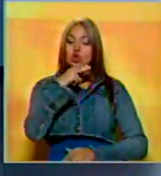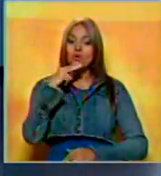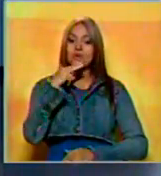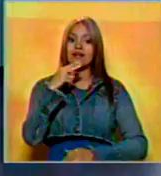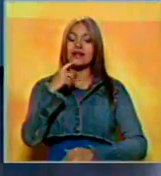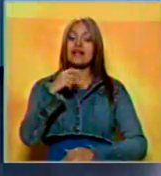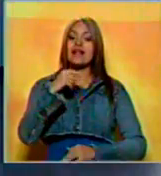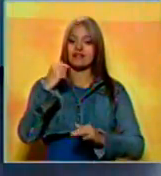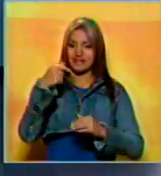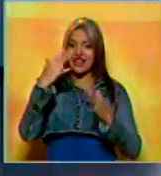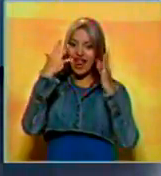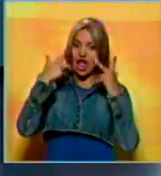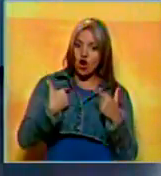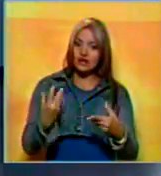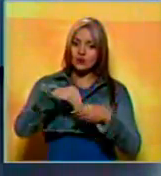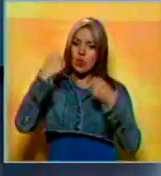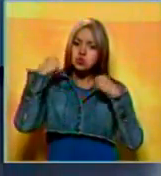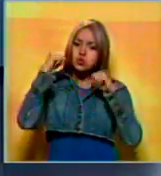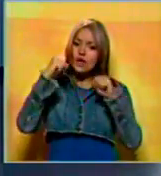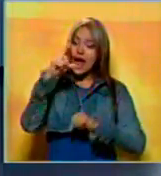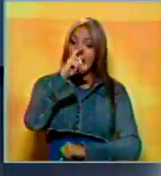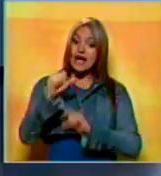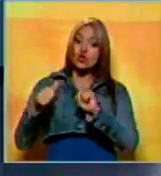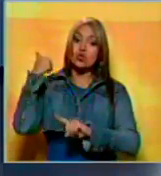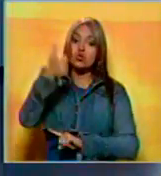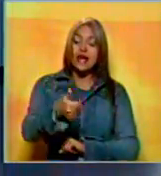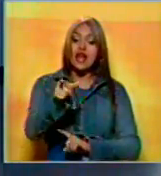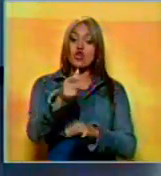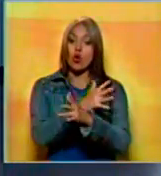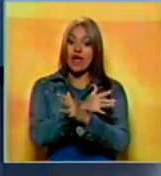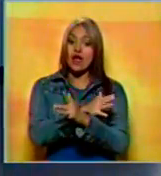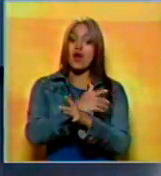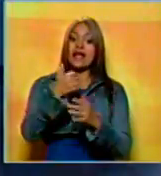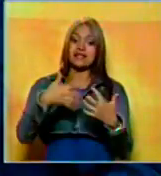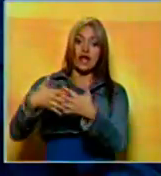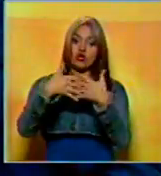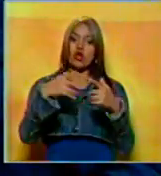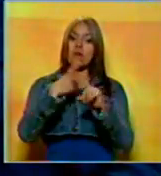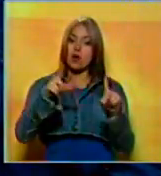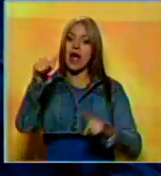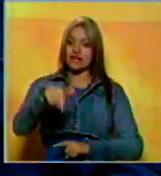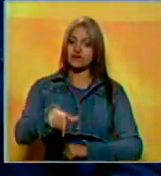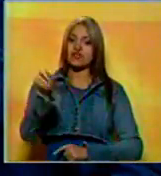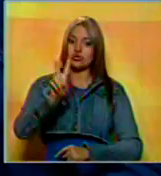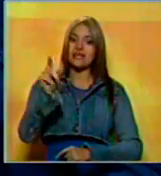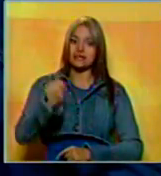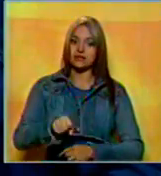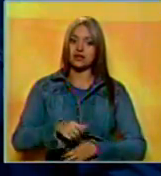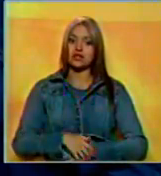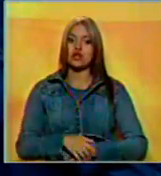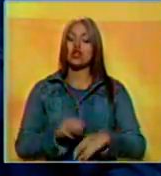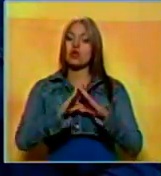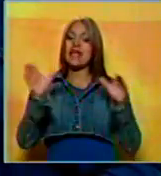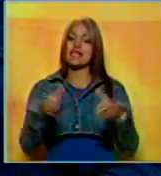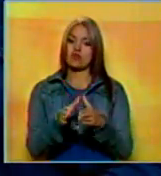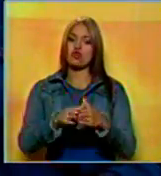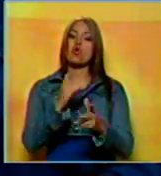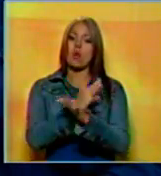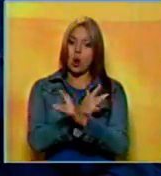del Caracas entrenó durante todo el año, a pesar de no jugar en las grandes ligas. Voy a jugar toda la temporada con el equipo.